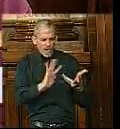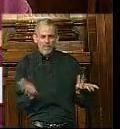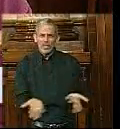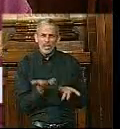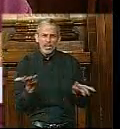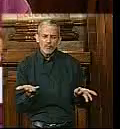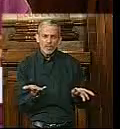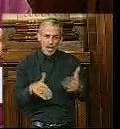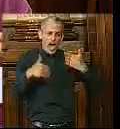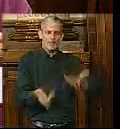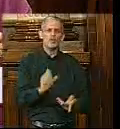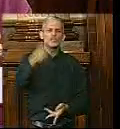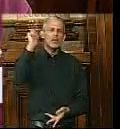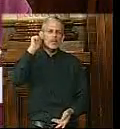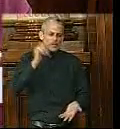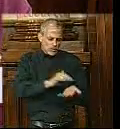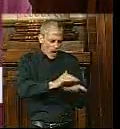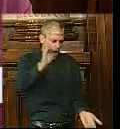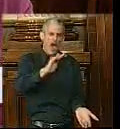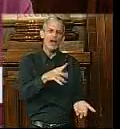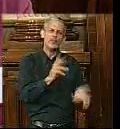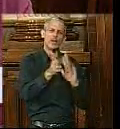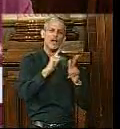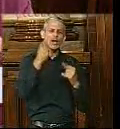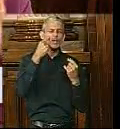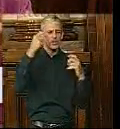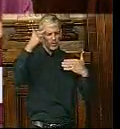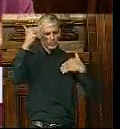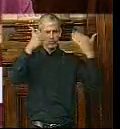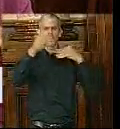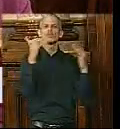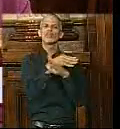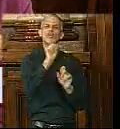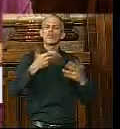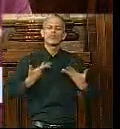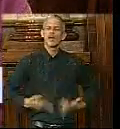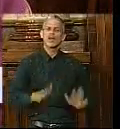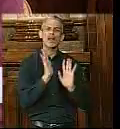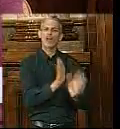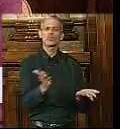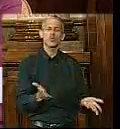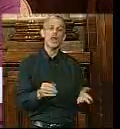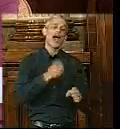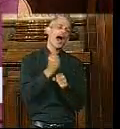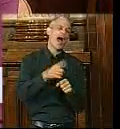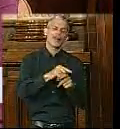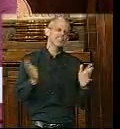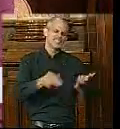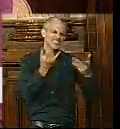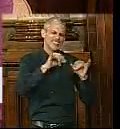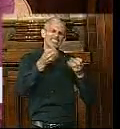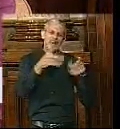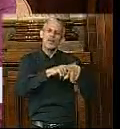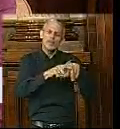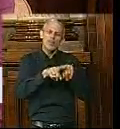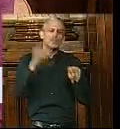no vas a aprovechar los primeros años de su vida para que desarrolle el lenguaje naturalmente y mientras entrenalo, capacitalo,